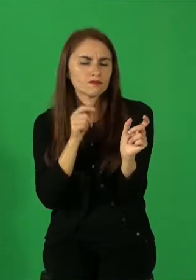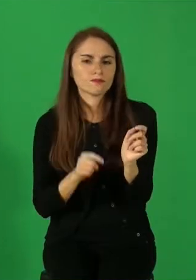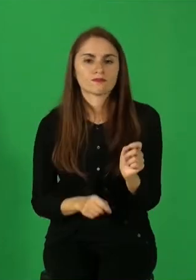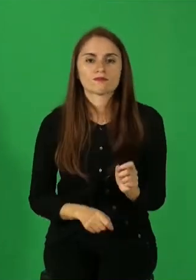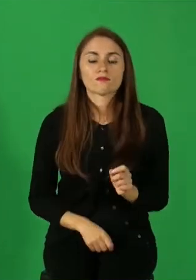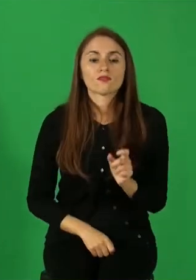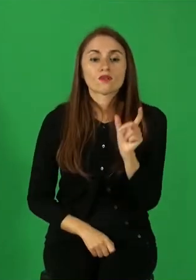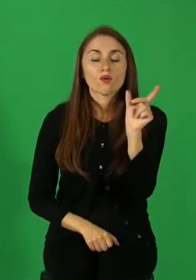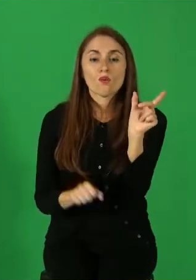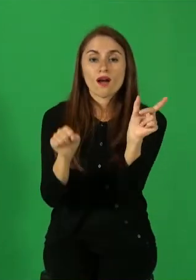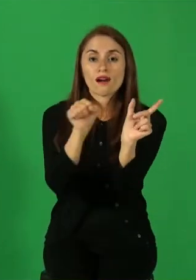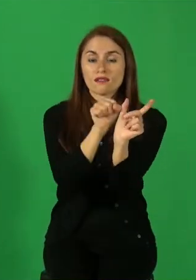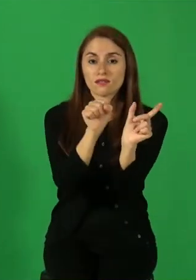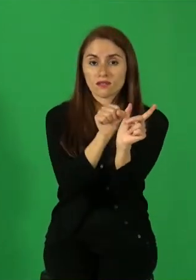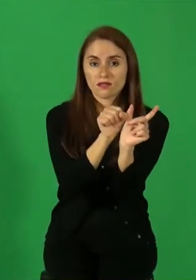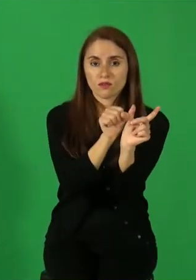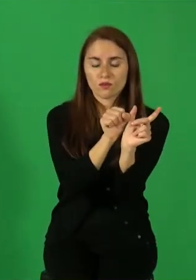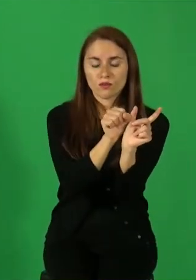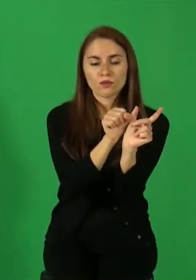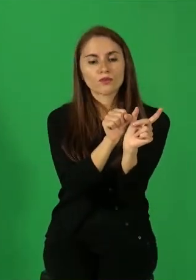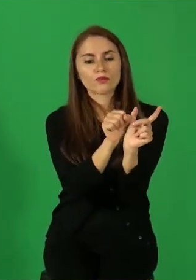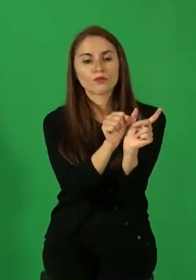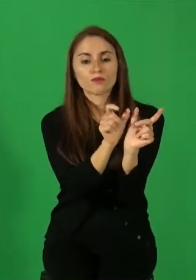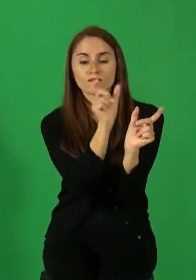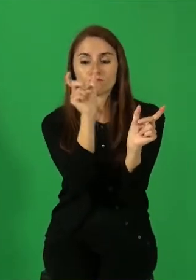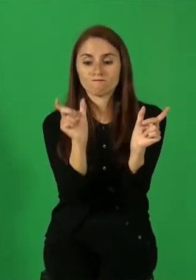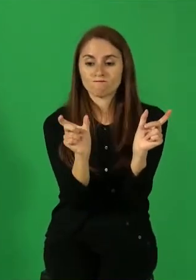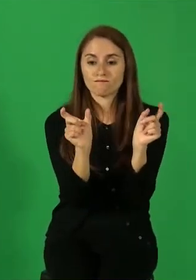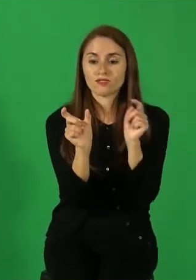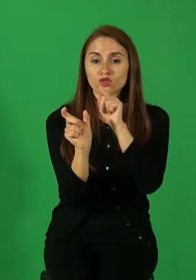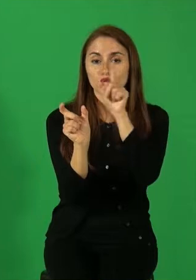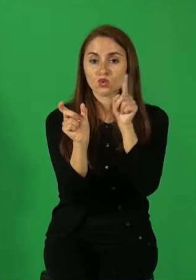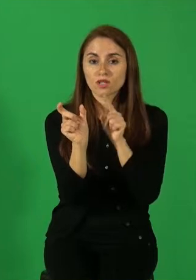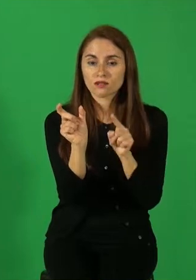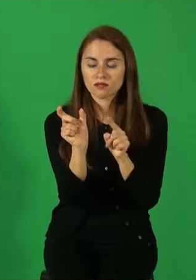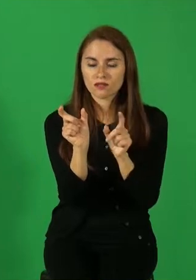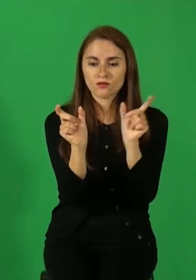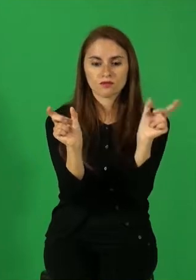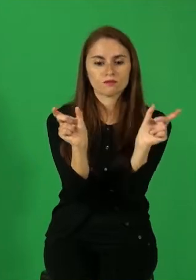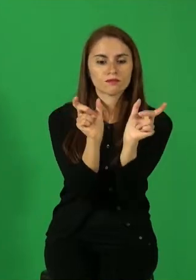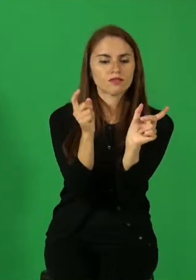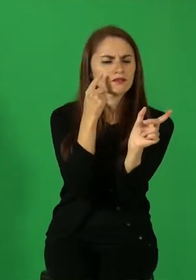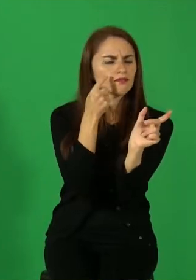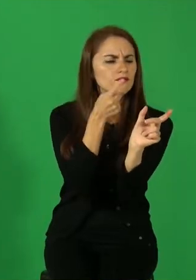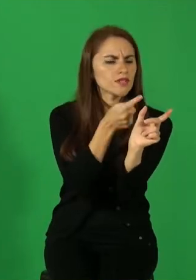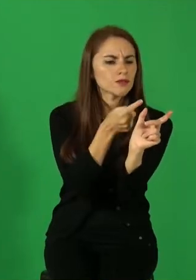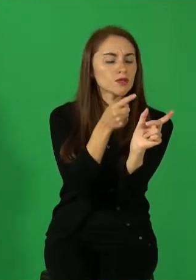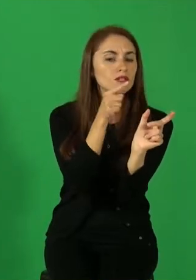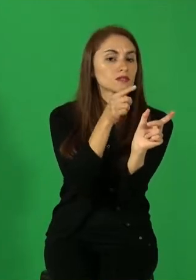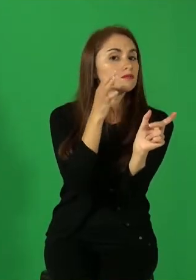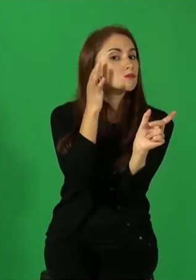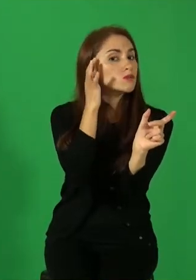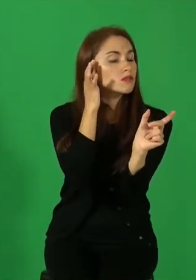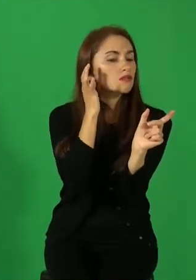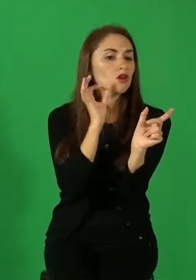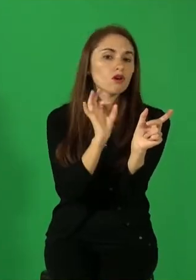Un artículo que acompaña al sustantivo y lo determina en género y